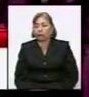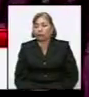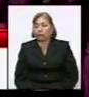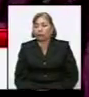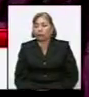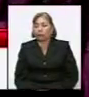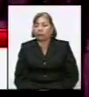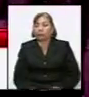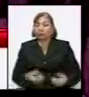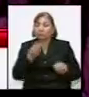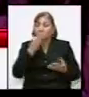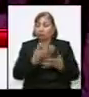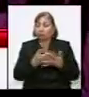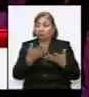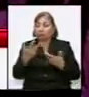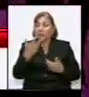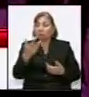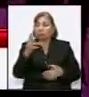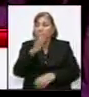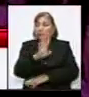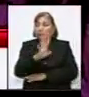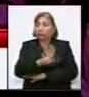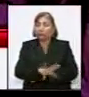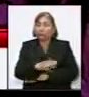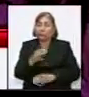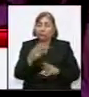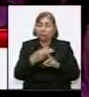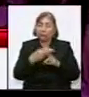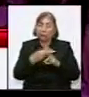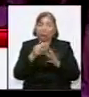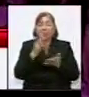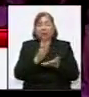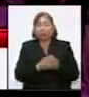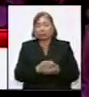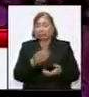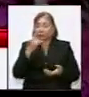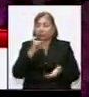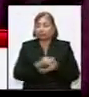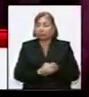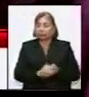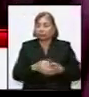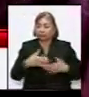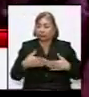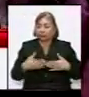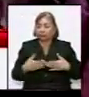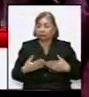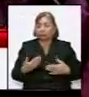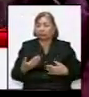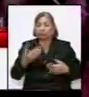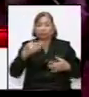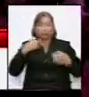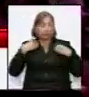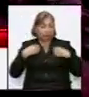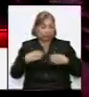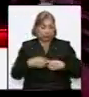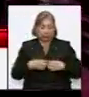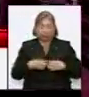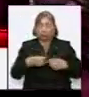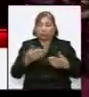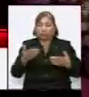pienso las 4 de la tarde con 15 minutos hecho un pequeño receso para que pueda la decana del colegio de abogados de